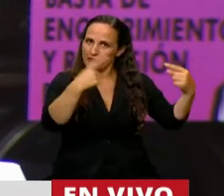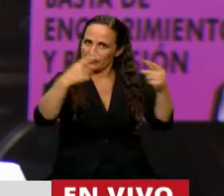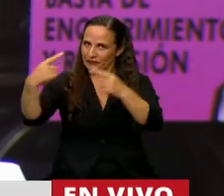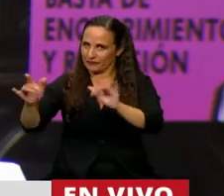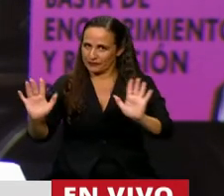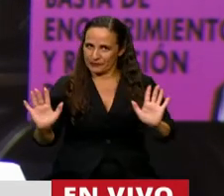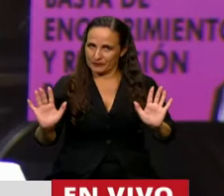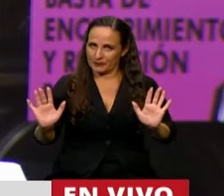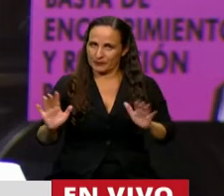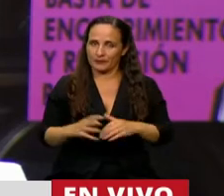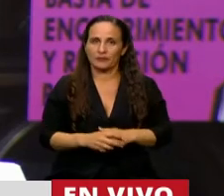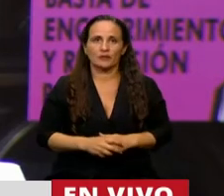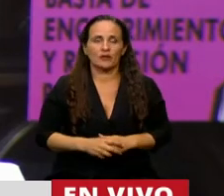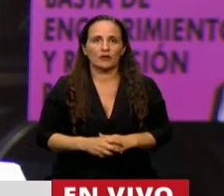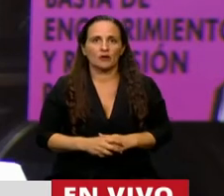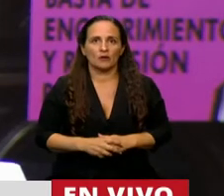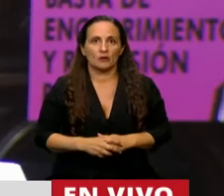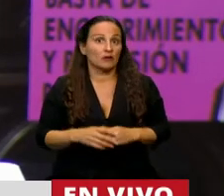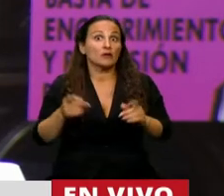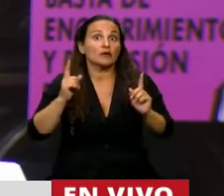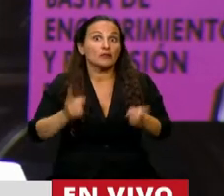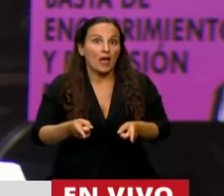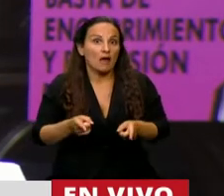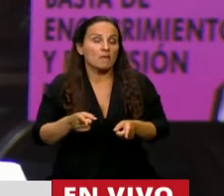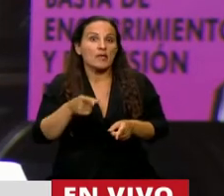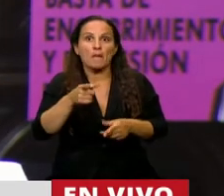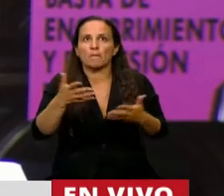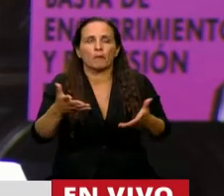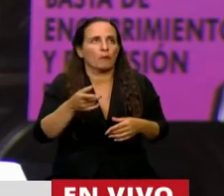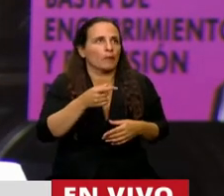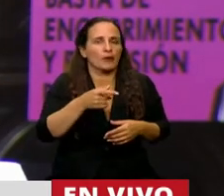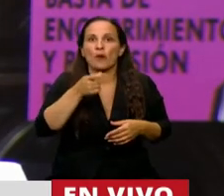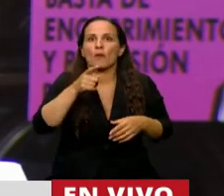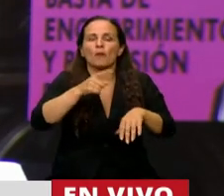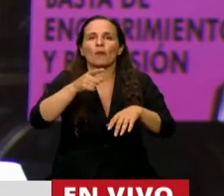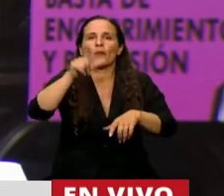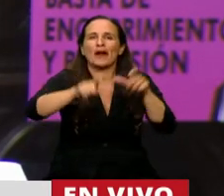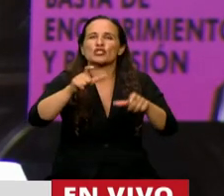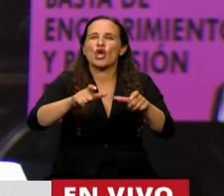Y yo las pondría en el mismo plano de quienes murieron en actos de servicio en la gesta de Malvinas.